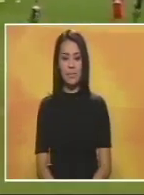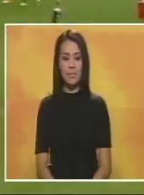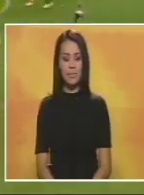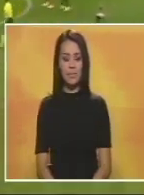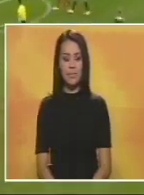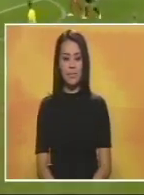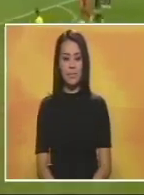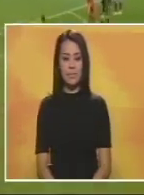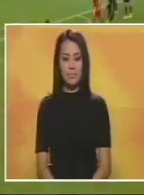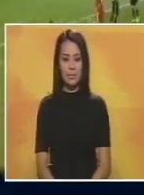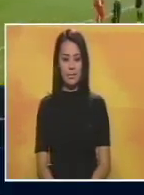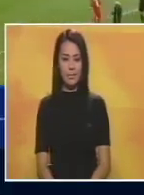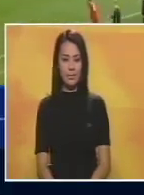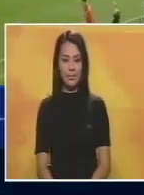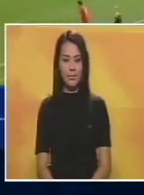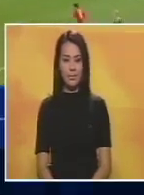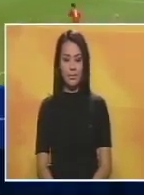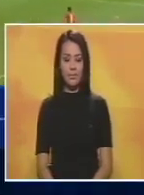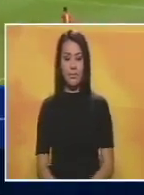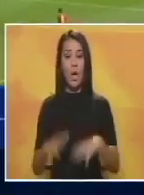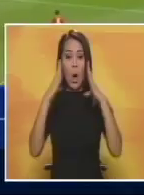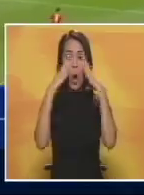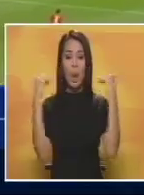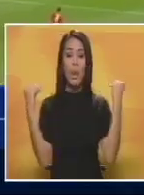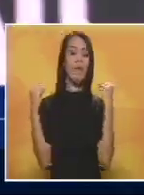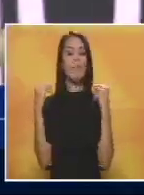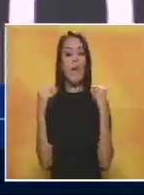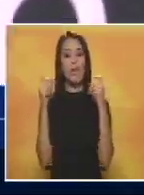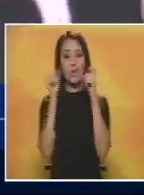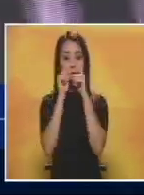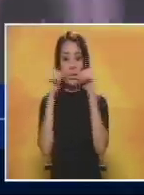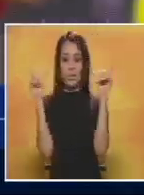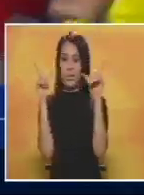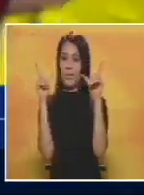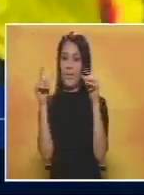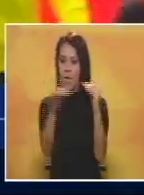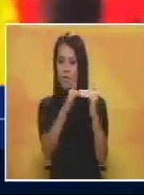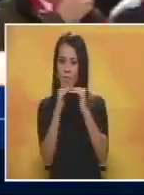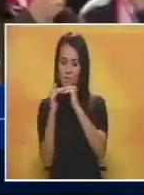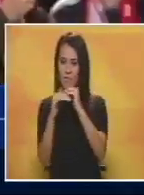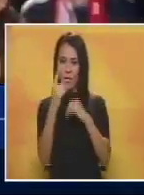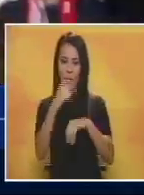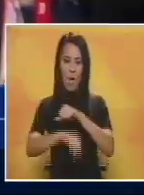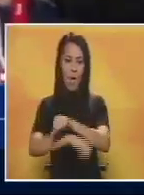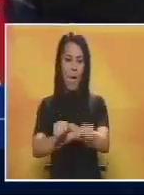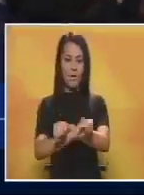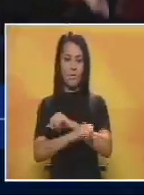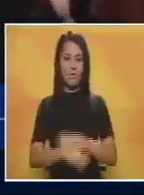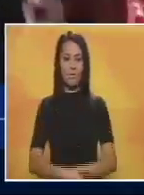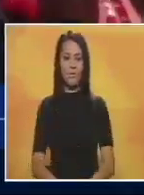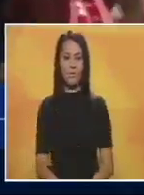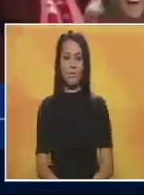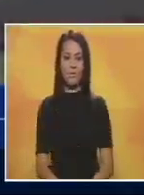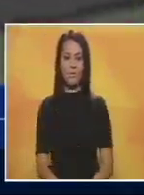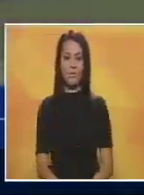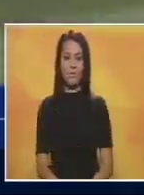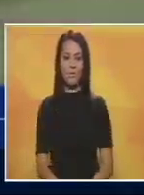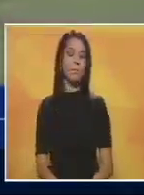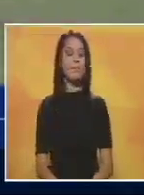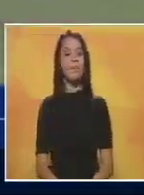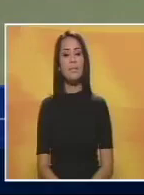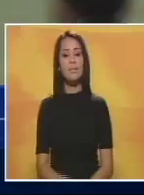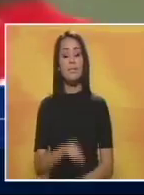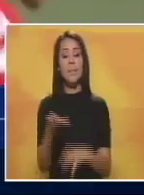En Múnich, el Ajax de Holanda sorprendió al Bayern al empatar a 1-0. Los bávaros